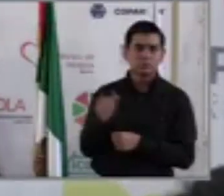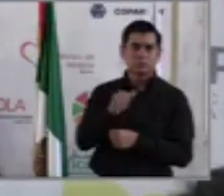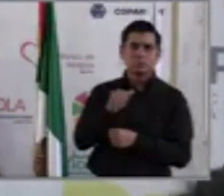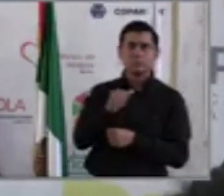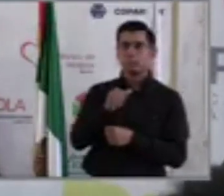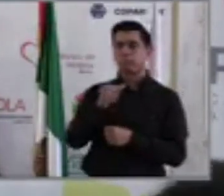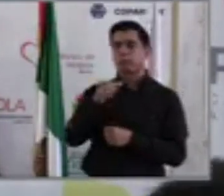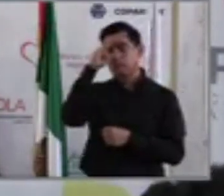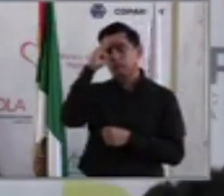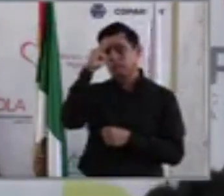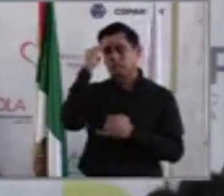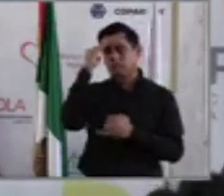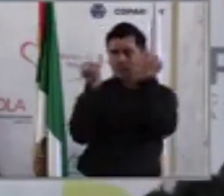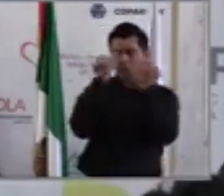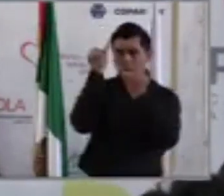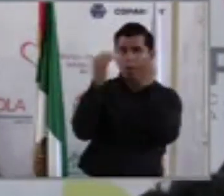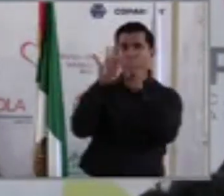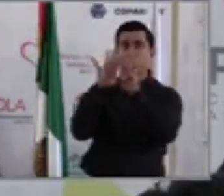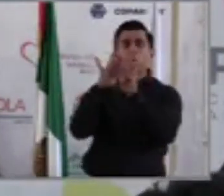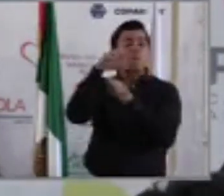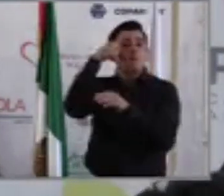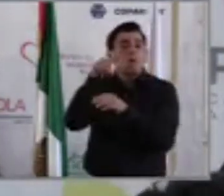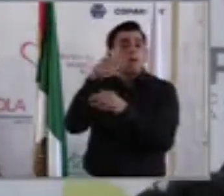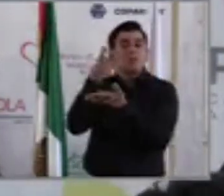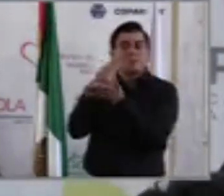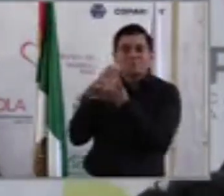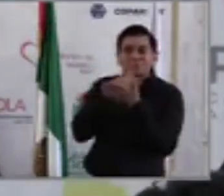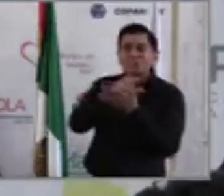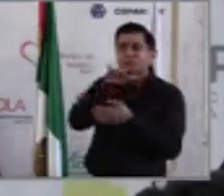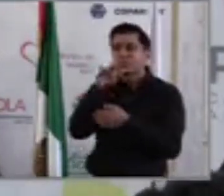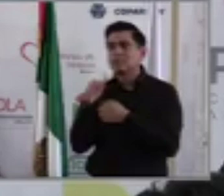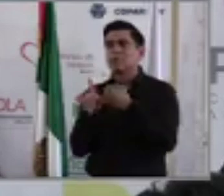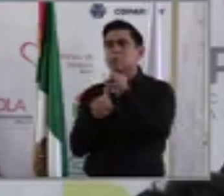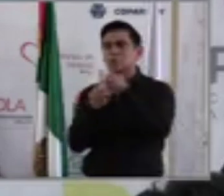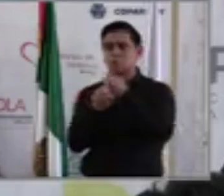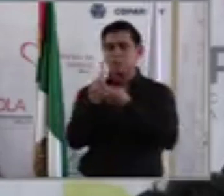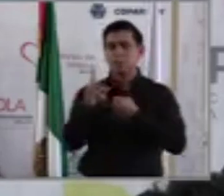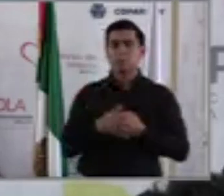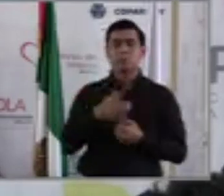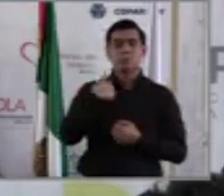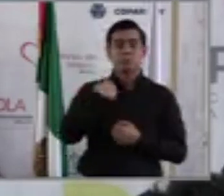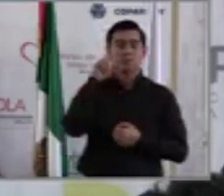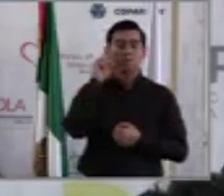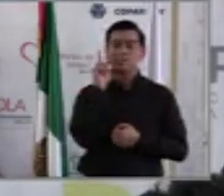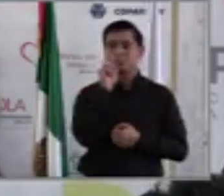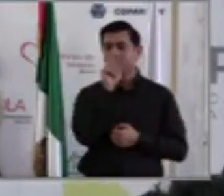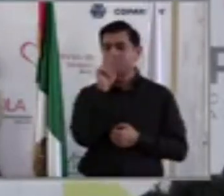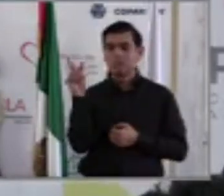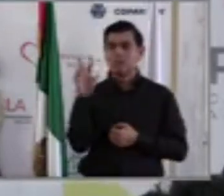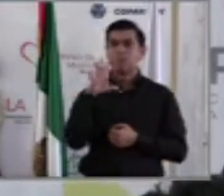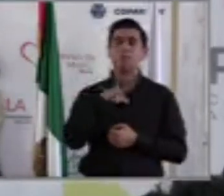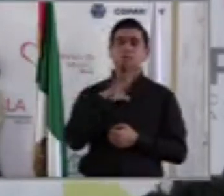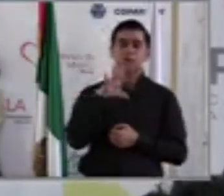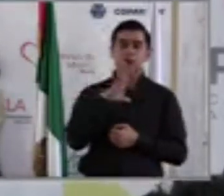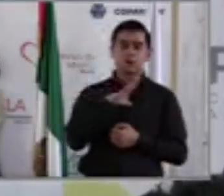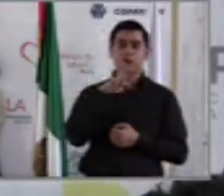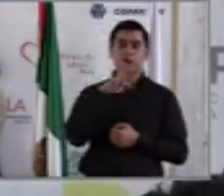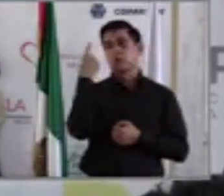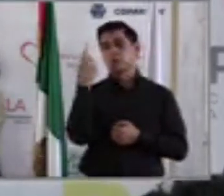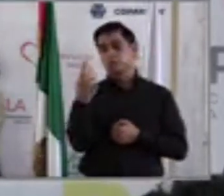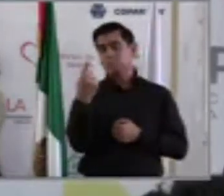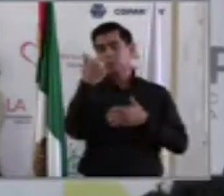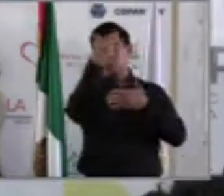tenemos que solucionarlos. Veo además que tenemos una coincidencia en esta